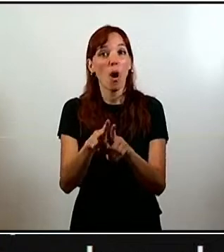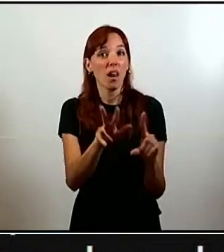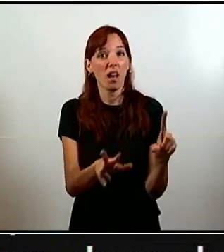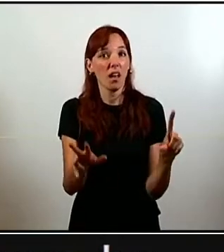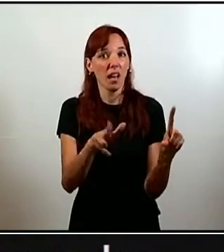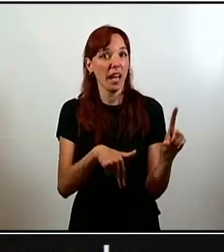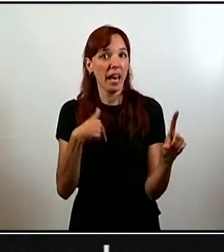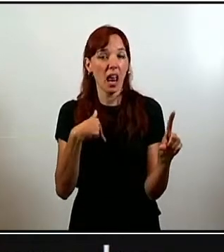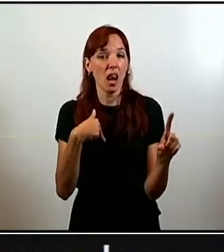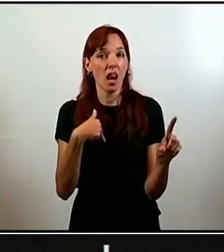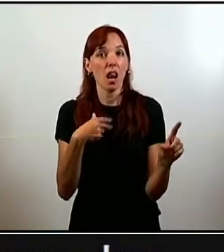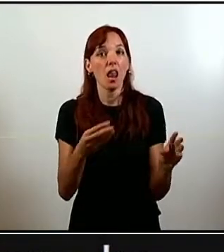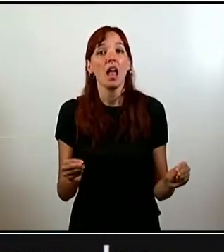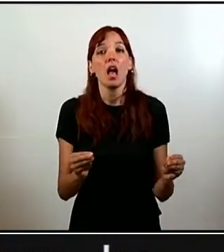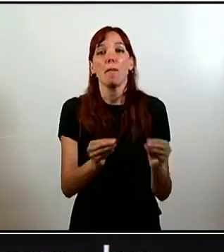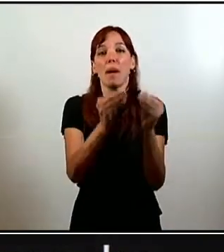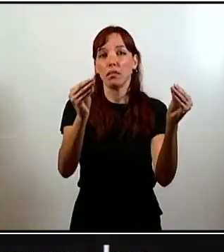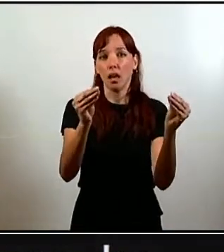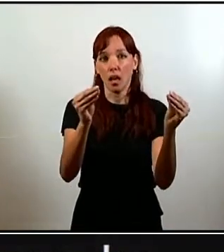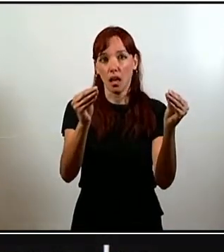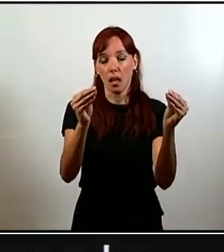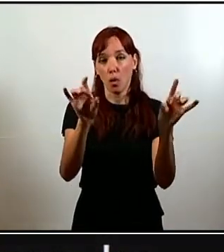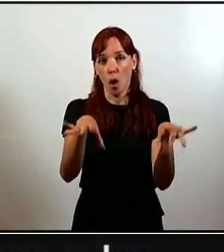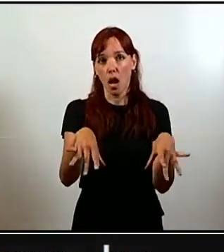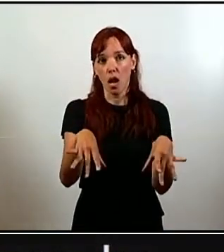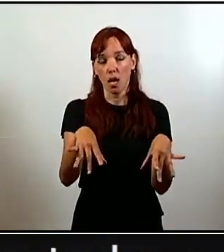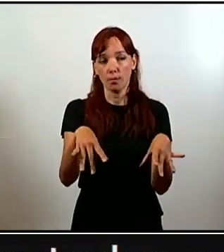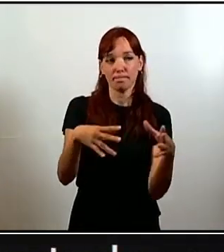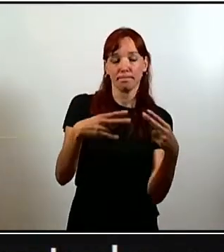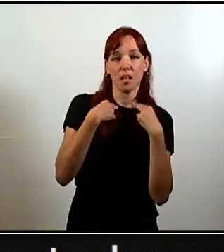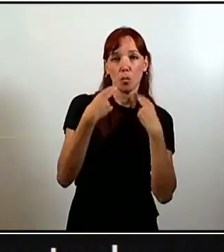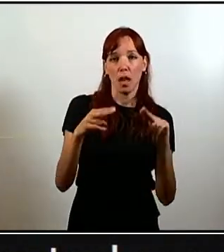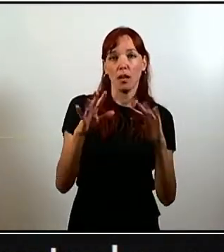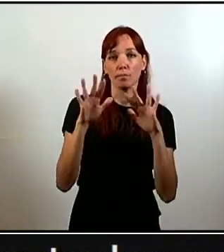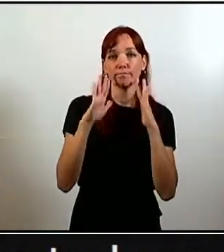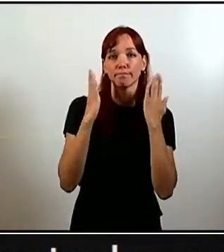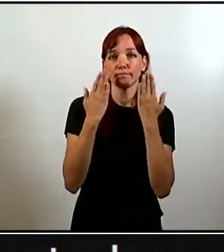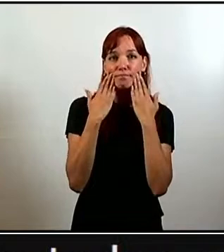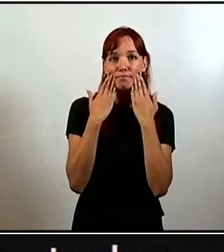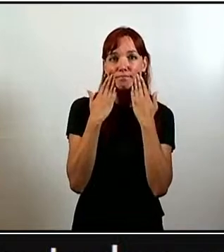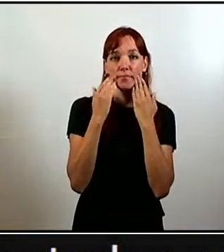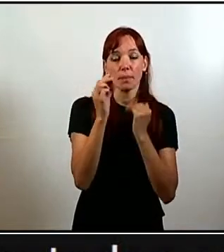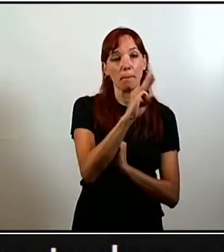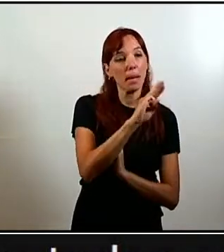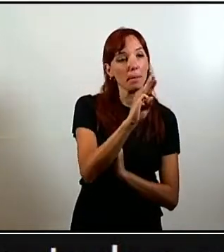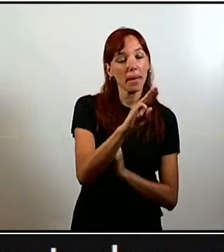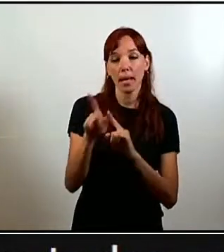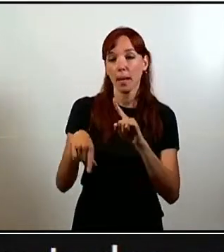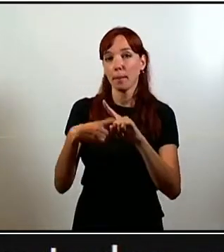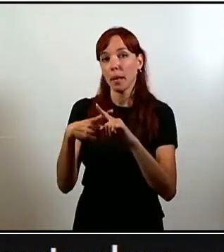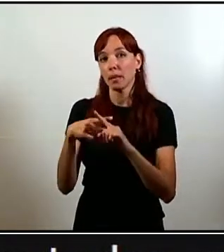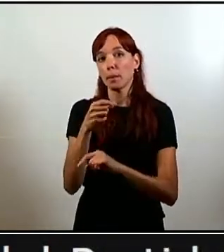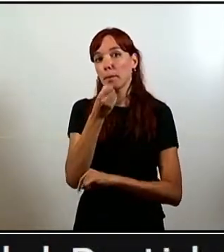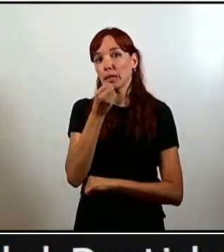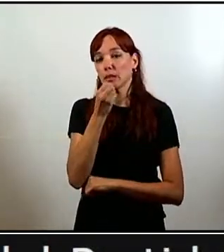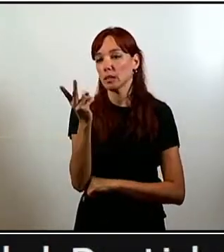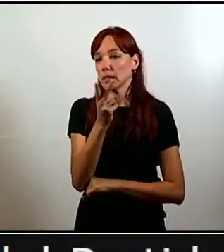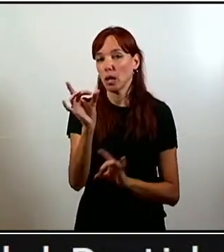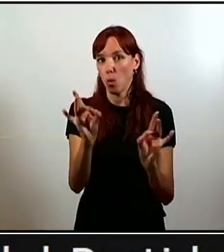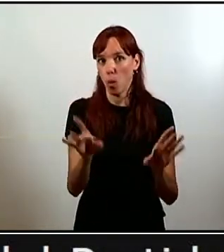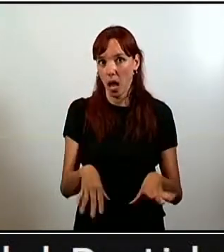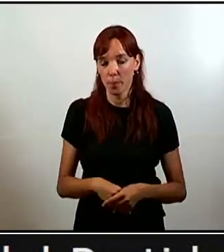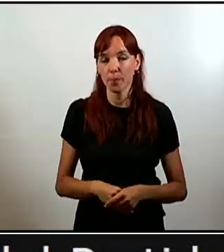Hay un empate a diputados en el Congreso, tanto del Partido Popular como del Partido Socialista,